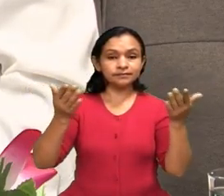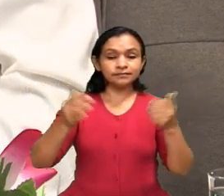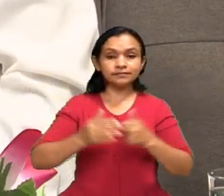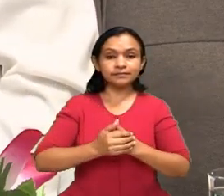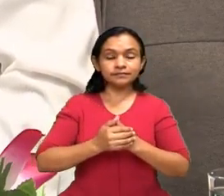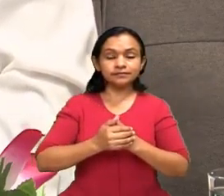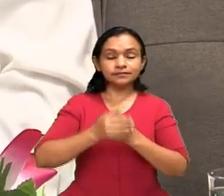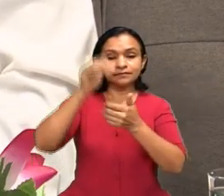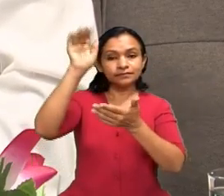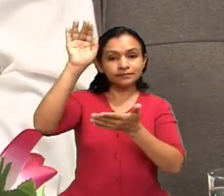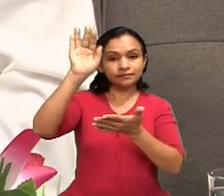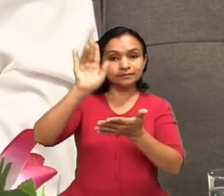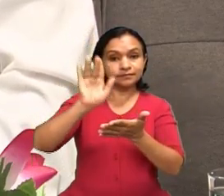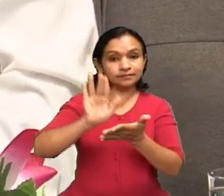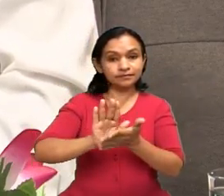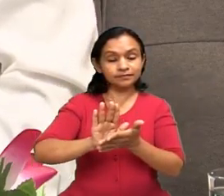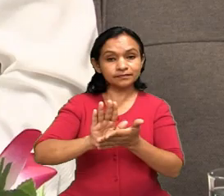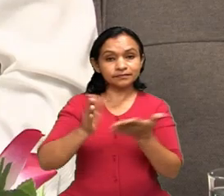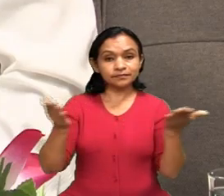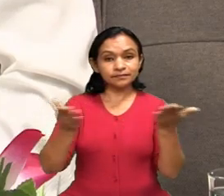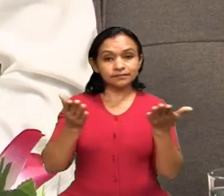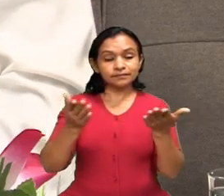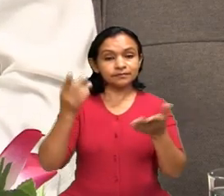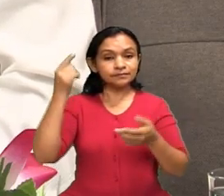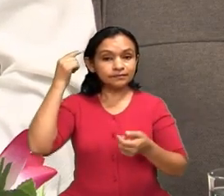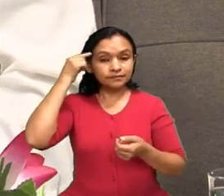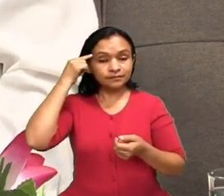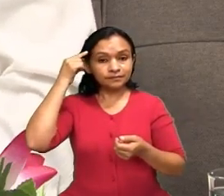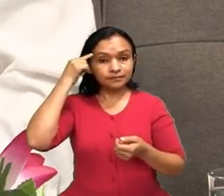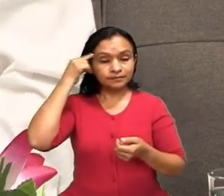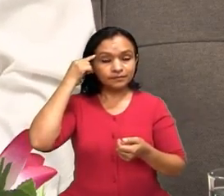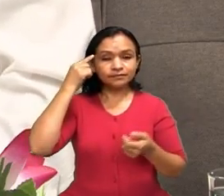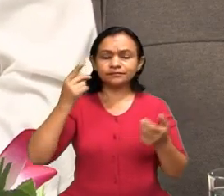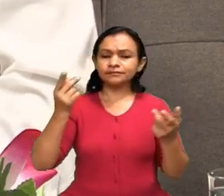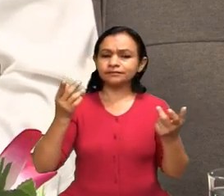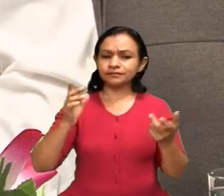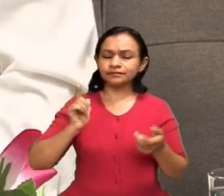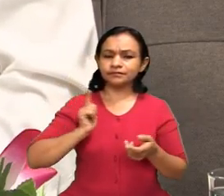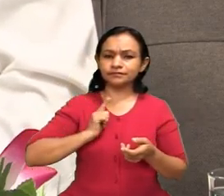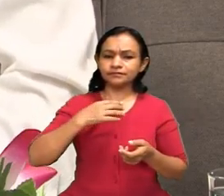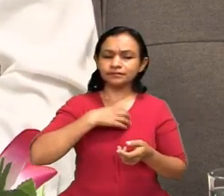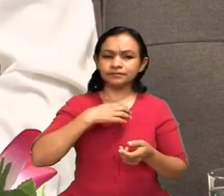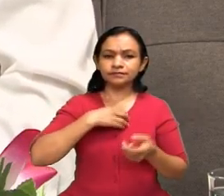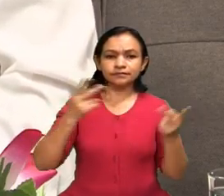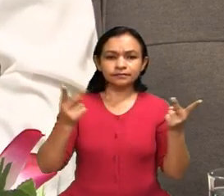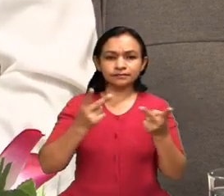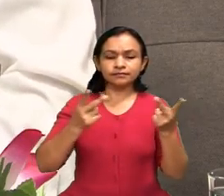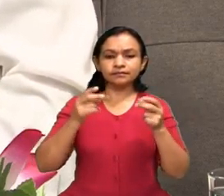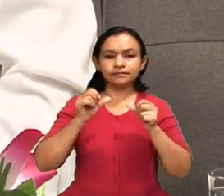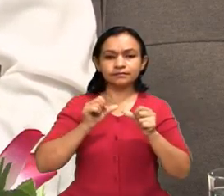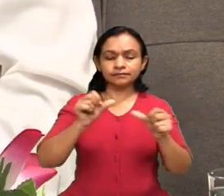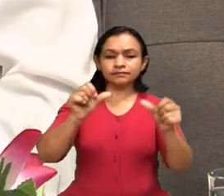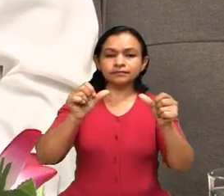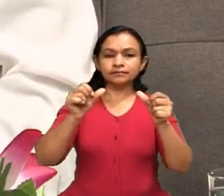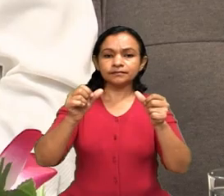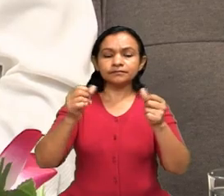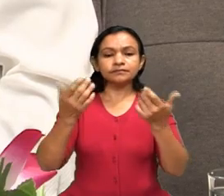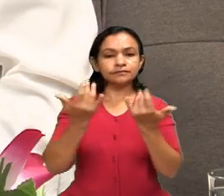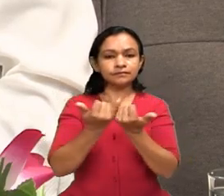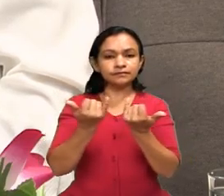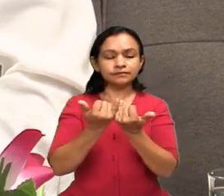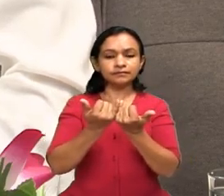ese espíritu, ese pensamiento vivo y vigente del general